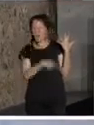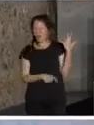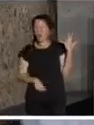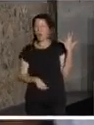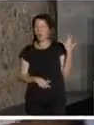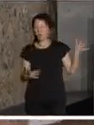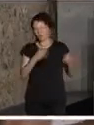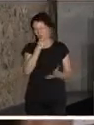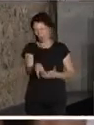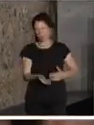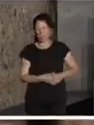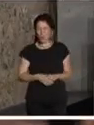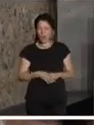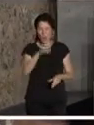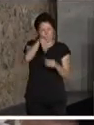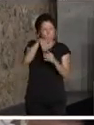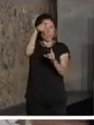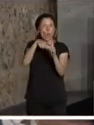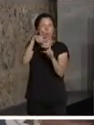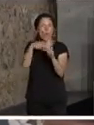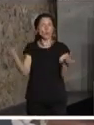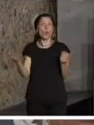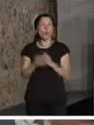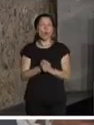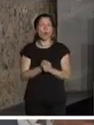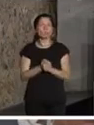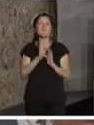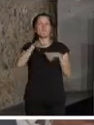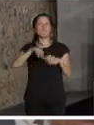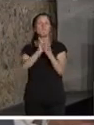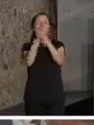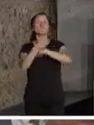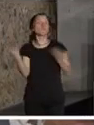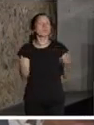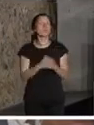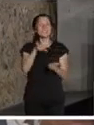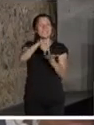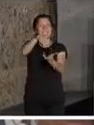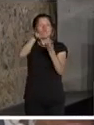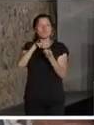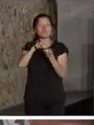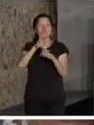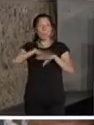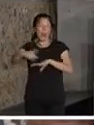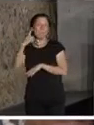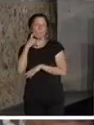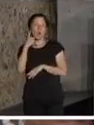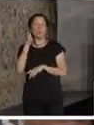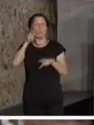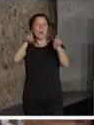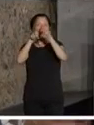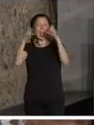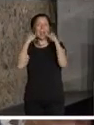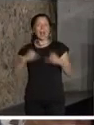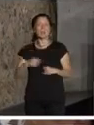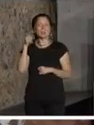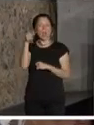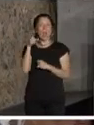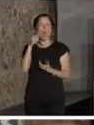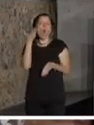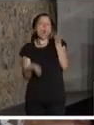es una vergüenza el voto Útil es el que va a hacer posible que los impuestos a la banca y a las eléctricas